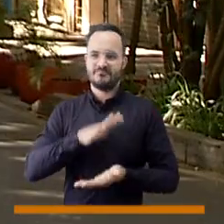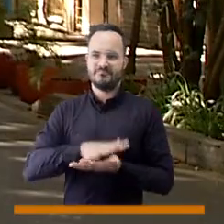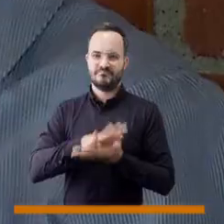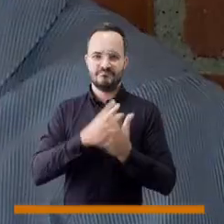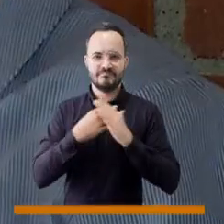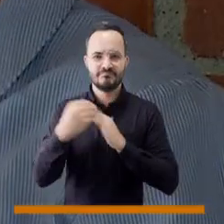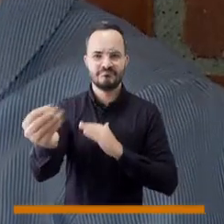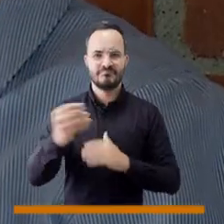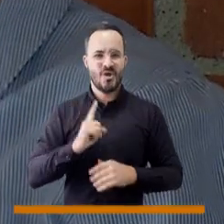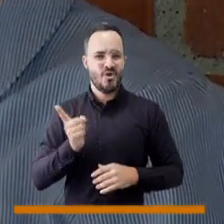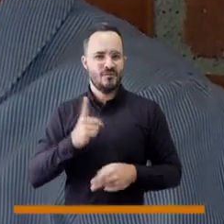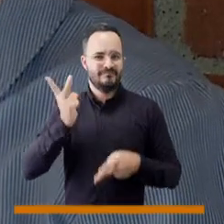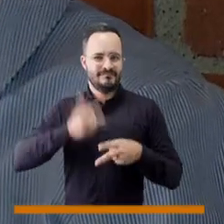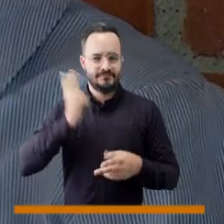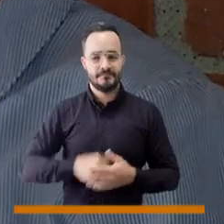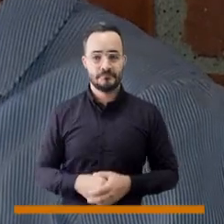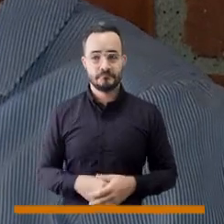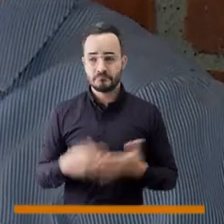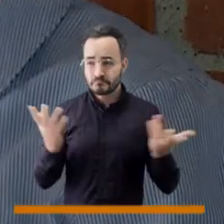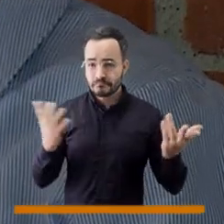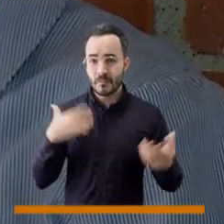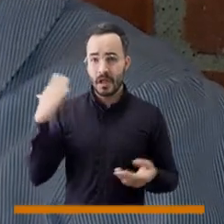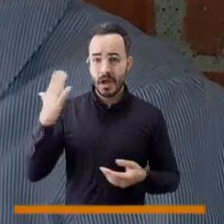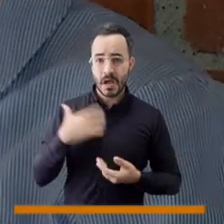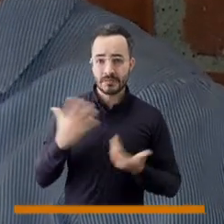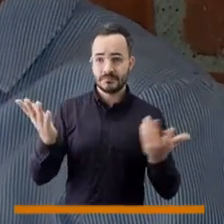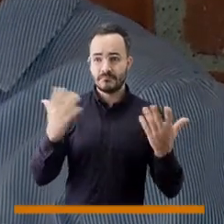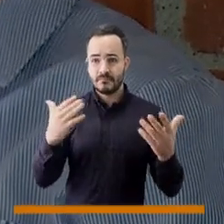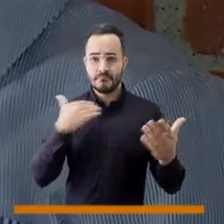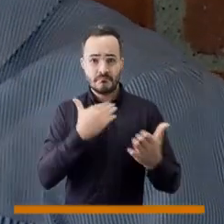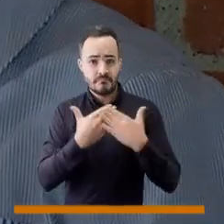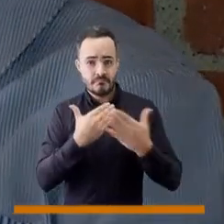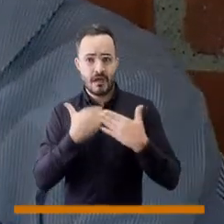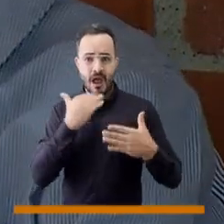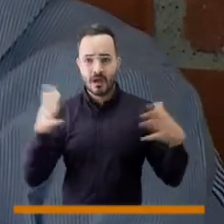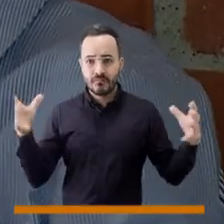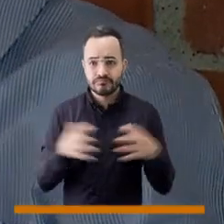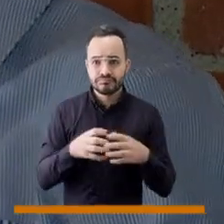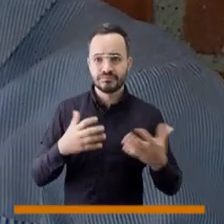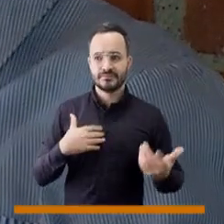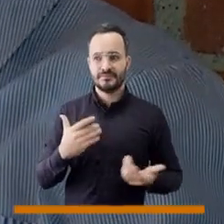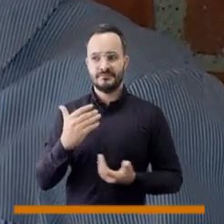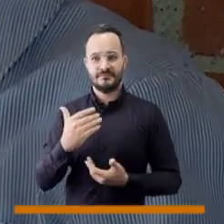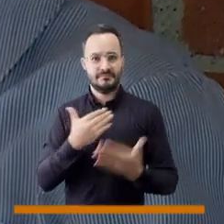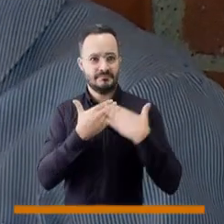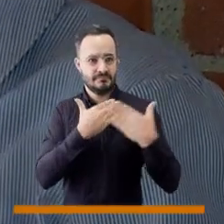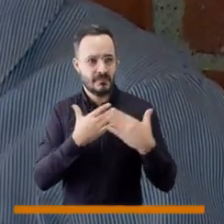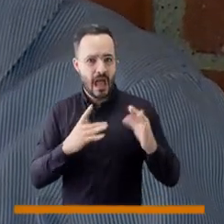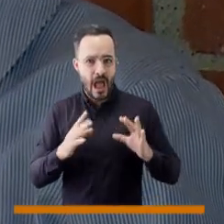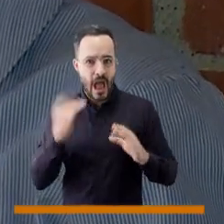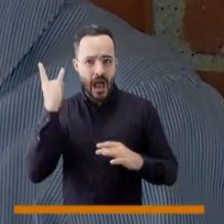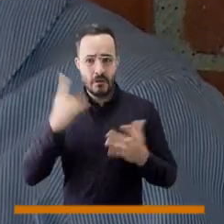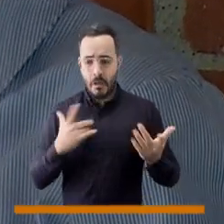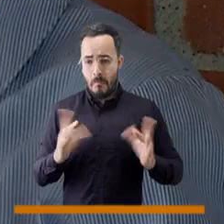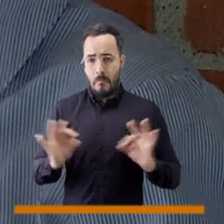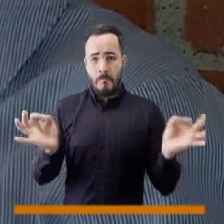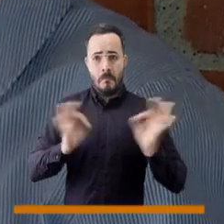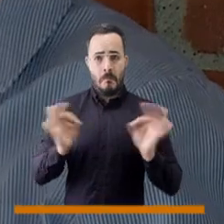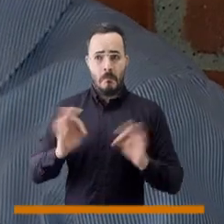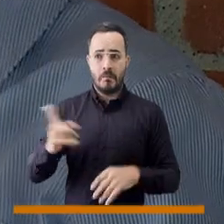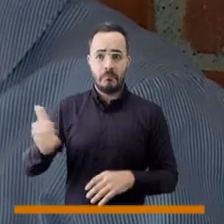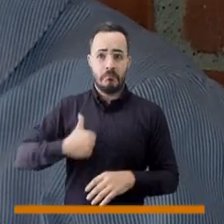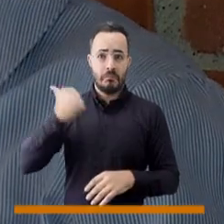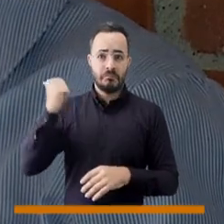salir. ¿Quién le pidieron permiso a la comunidad o reunieron a la comunidad? Vamos a colocar la calle más cool del mundo.